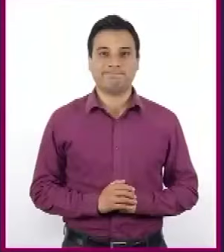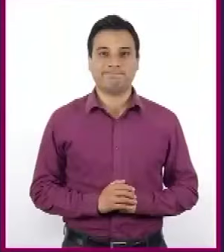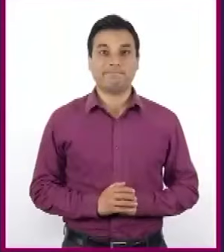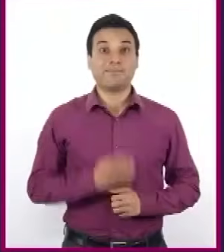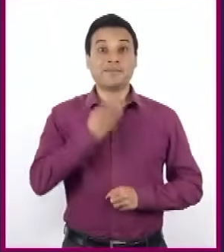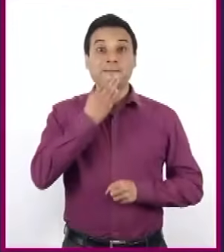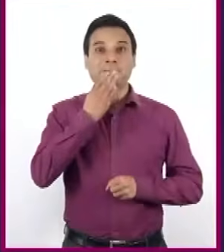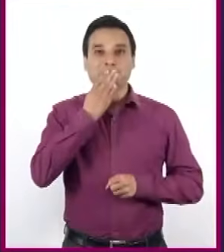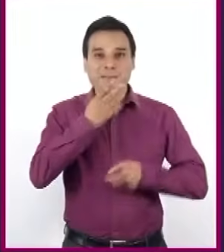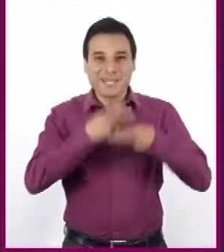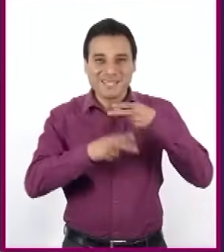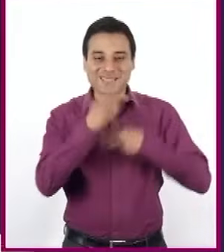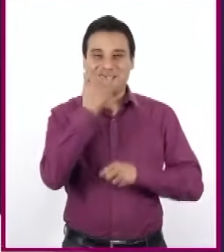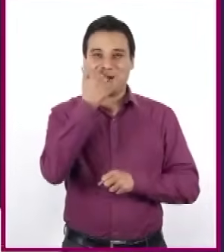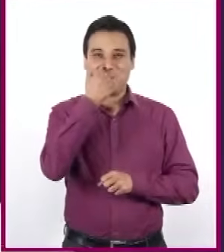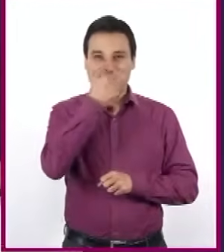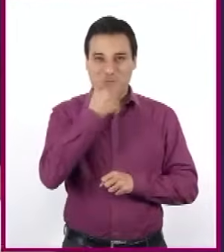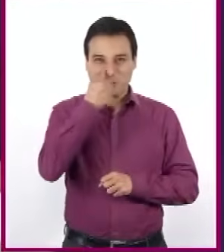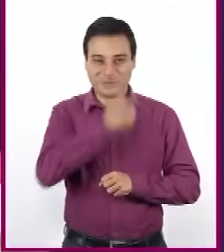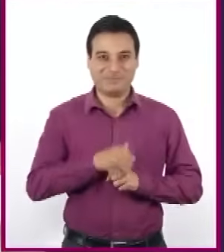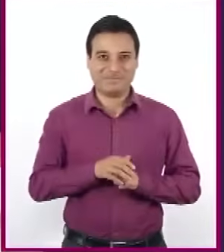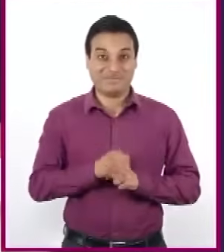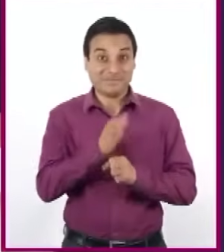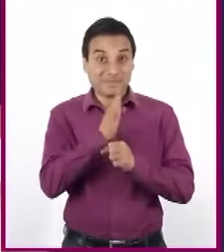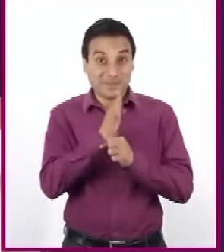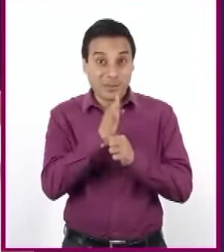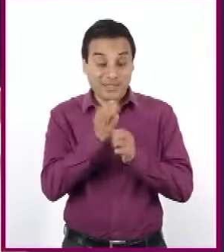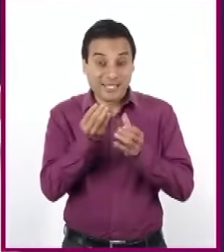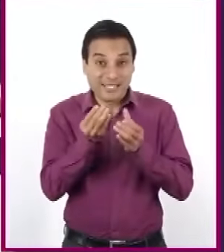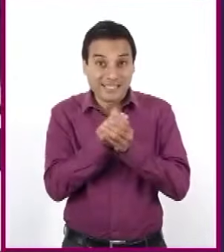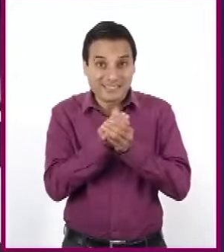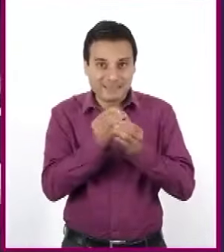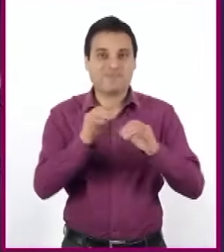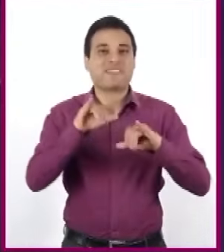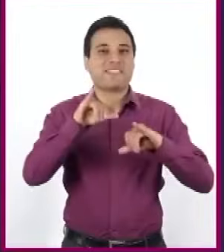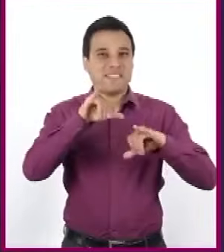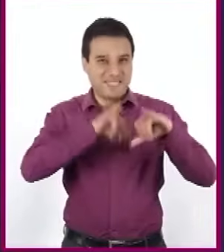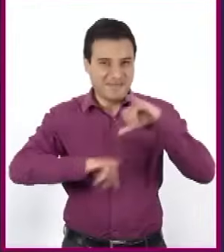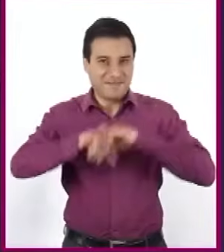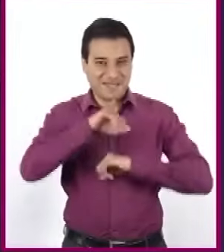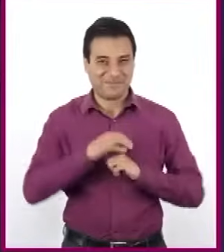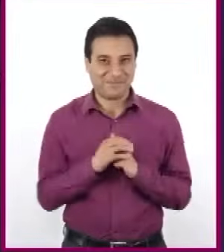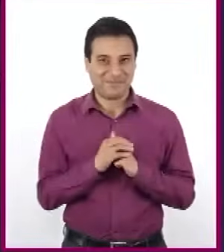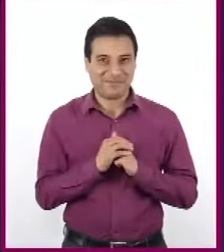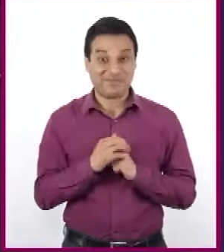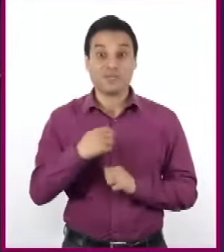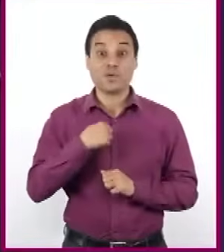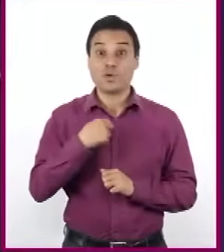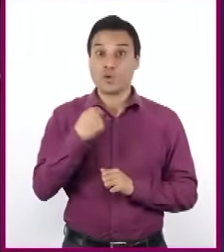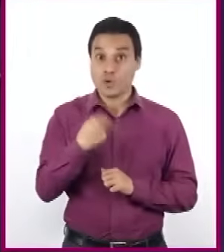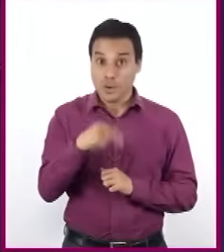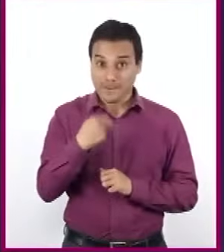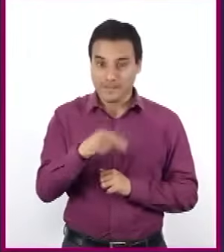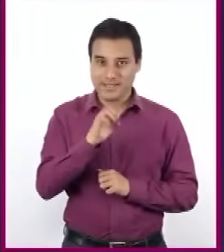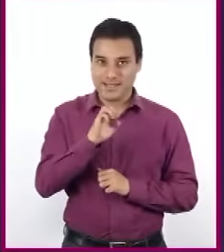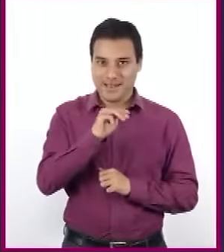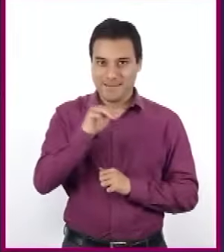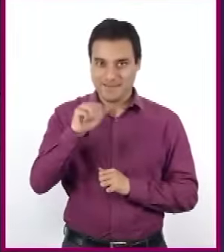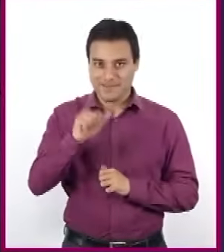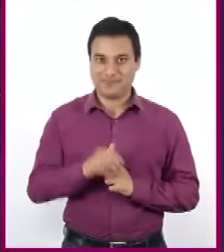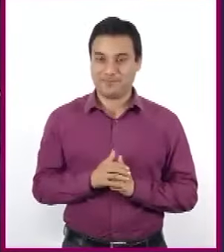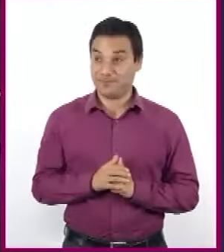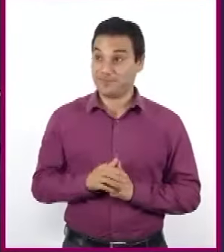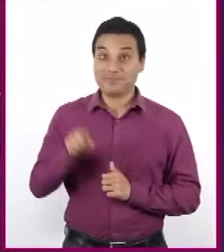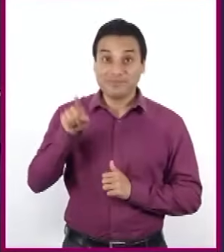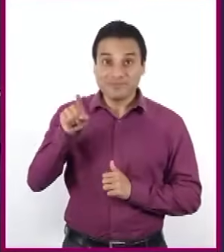Bienvenidas alumnas y bienvenidos alumnos a esta sesión de la asignatura de Ciencias Química. Mi nombre es Emma Yolanda Flores Nava. Y